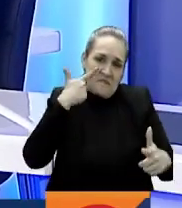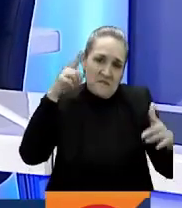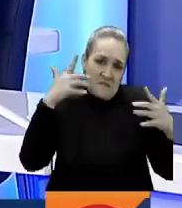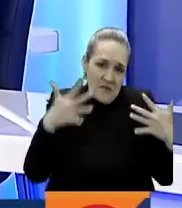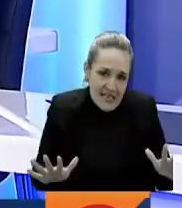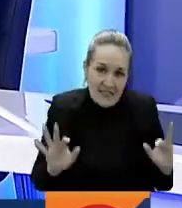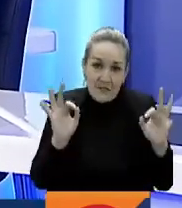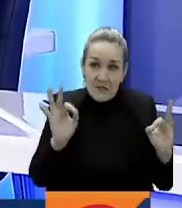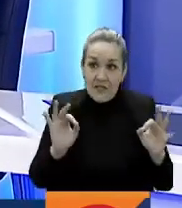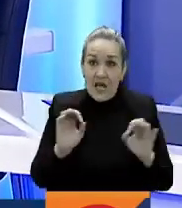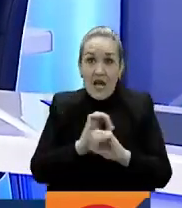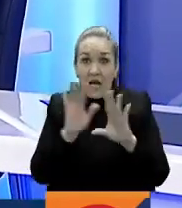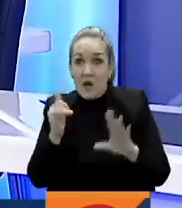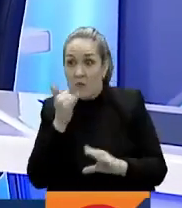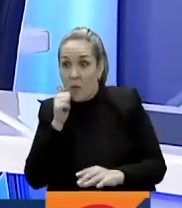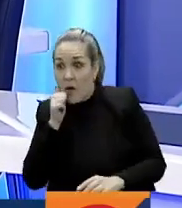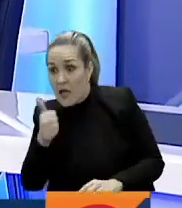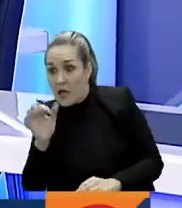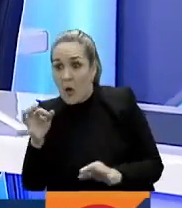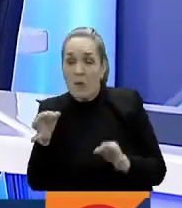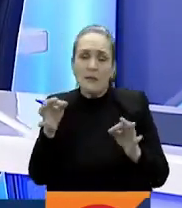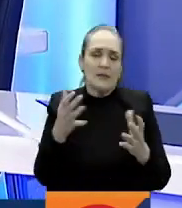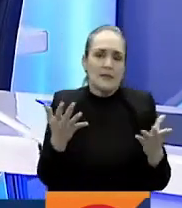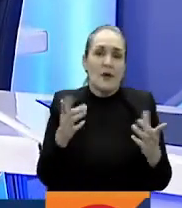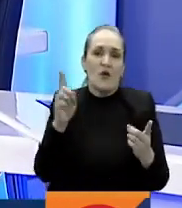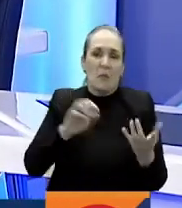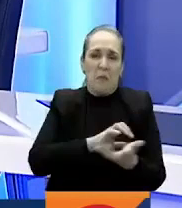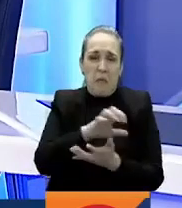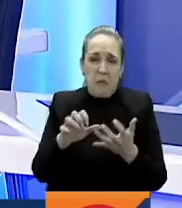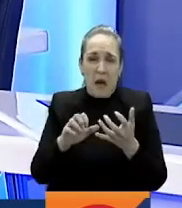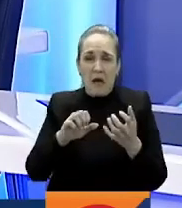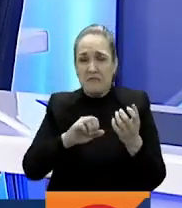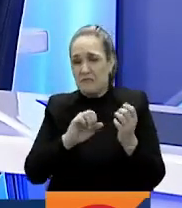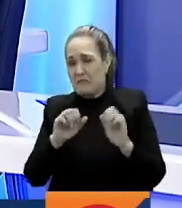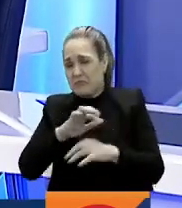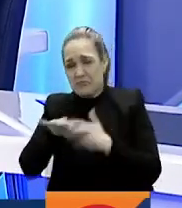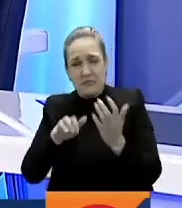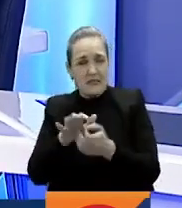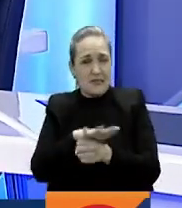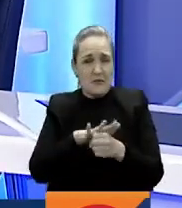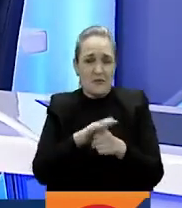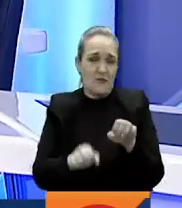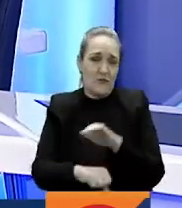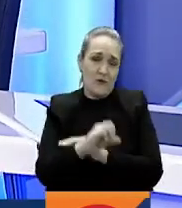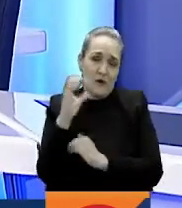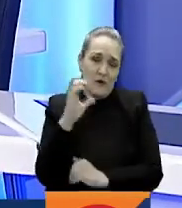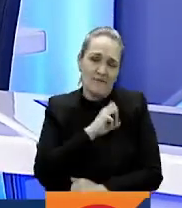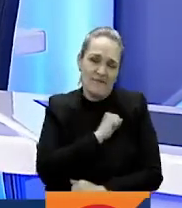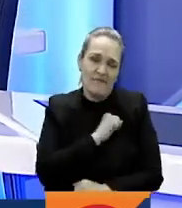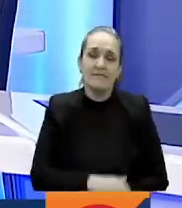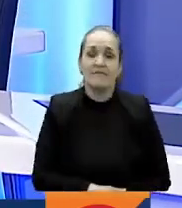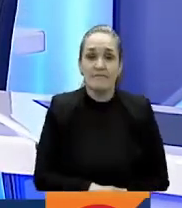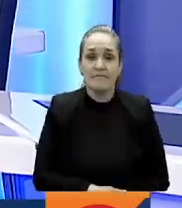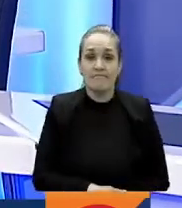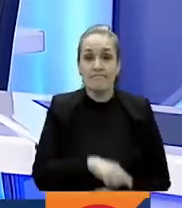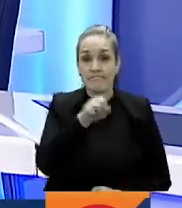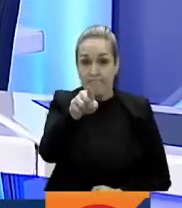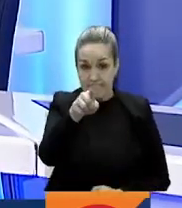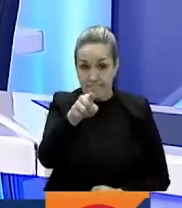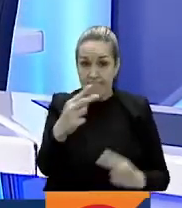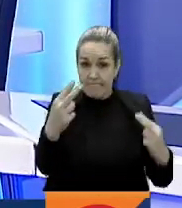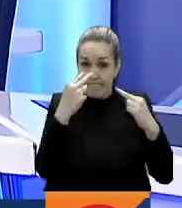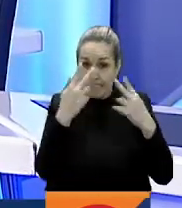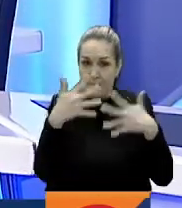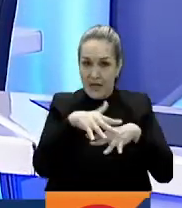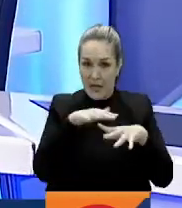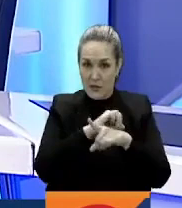idea clara de la DIMAYOR, esto por todos los disturbios y todas las cosas realmente fatales que están pasando en nuestro fútbol colombiano. Pero ustedes pueden seguir apoyados a través de